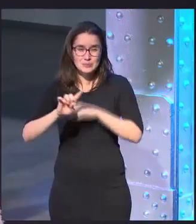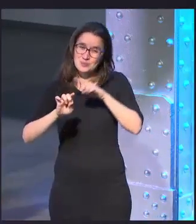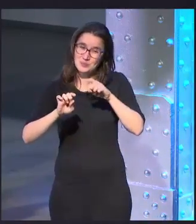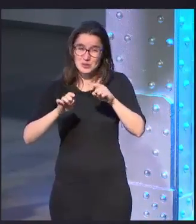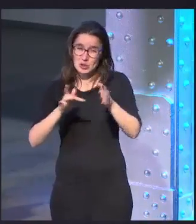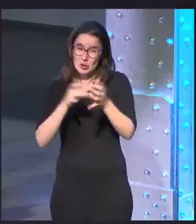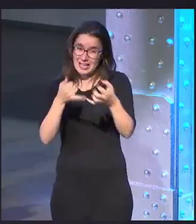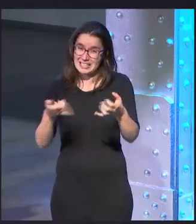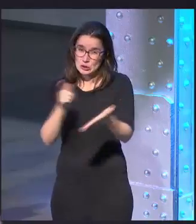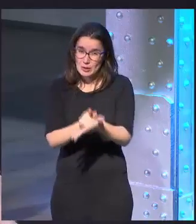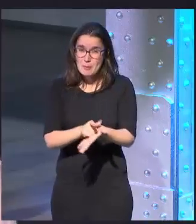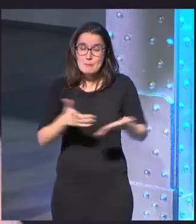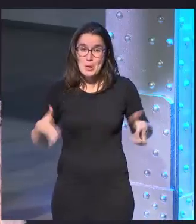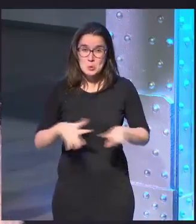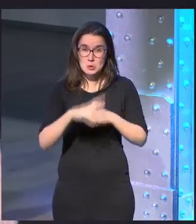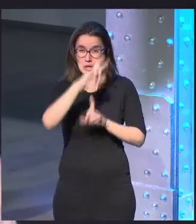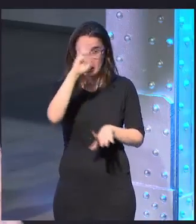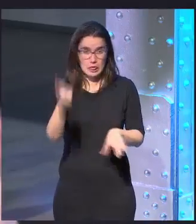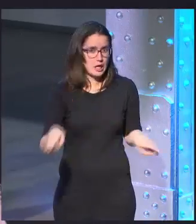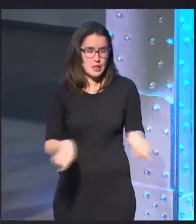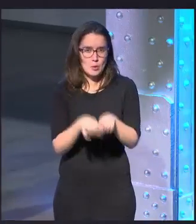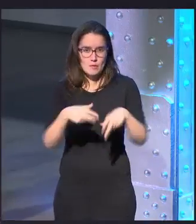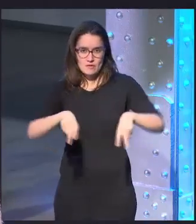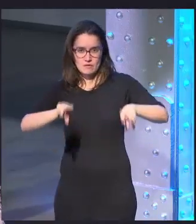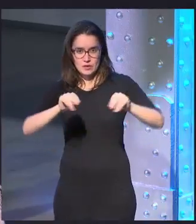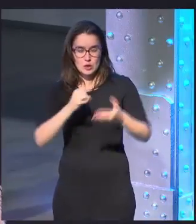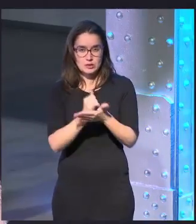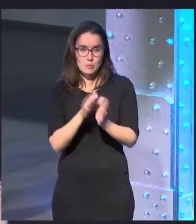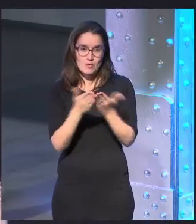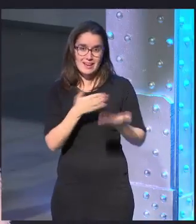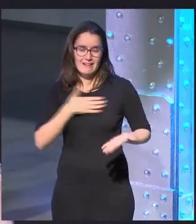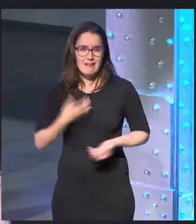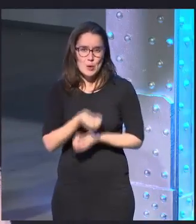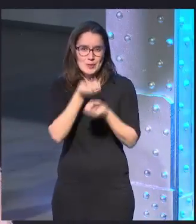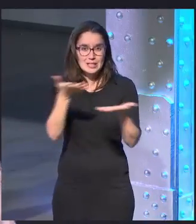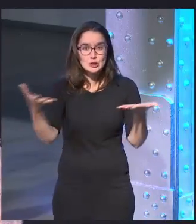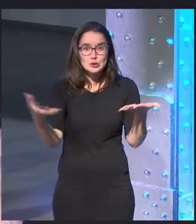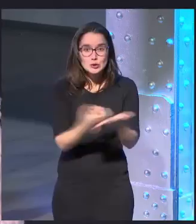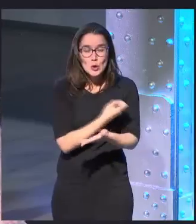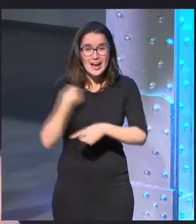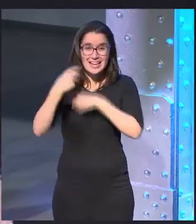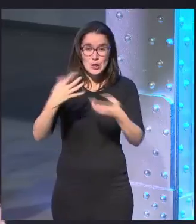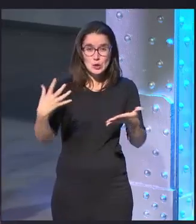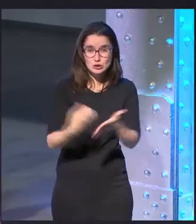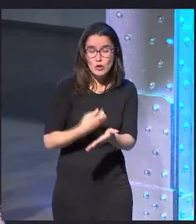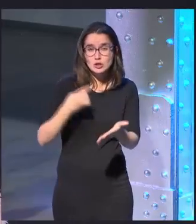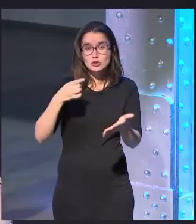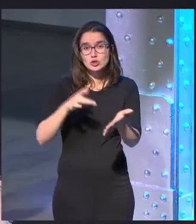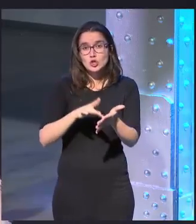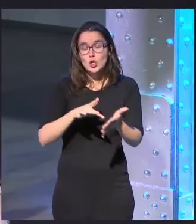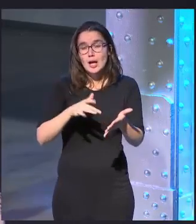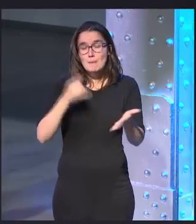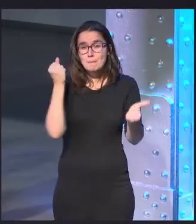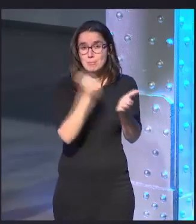la cola, ¿no? Pero bueno, en cualquier caso, termino con este ensayo que quería compartir. Todas las generaciones hemos estado marcadas por